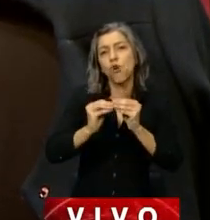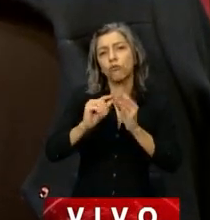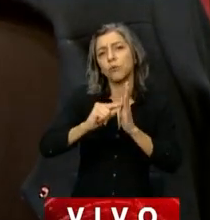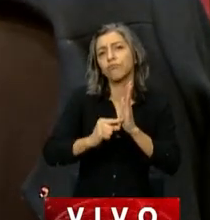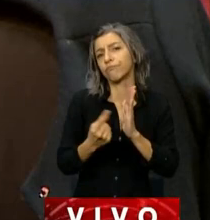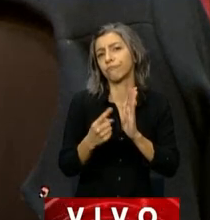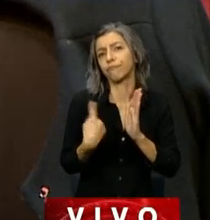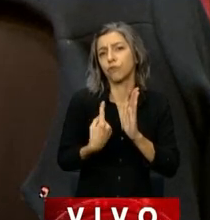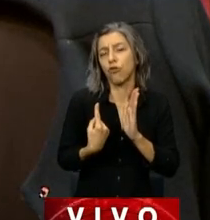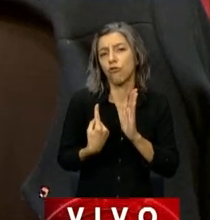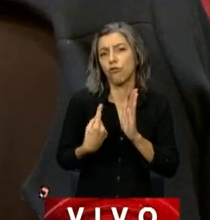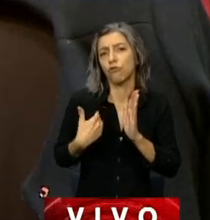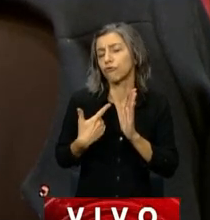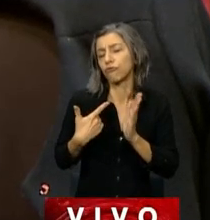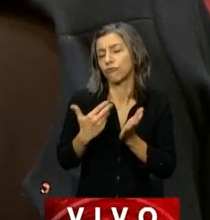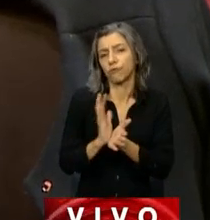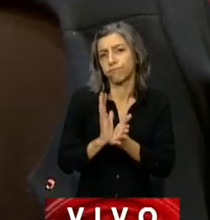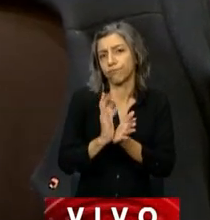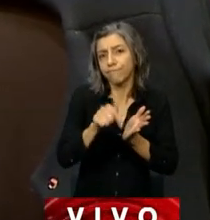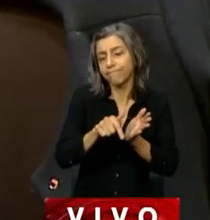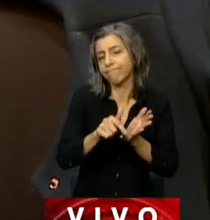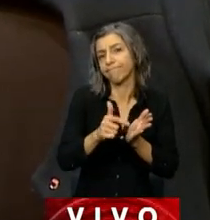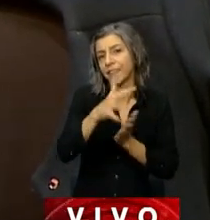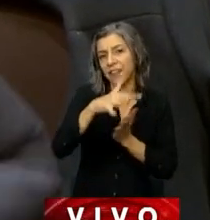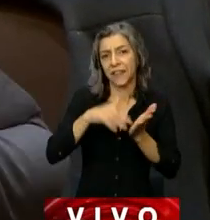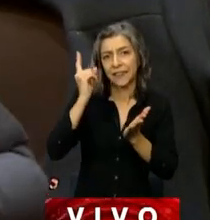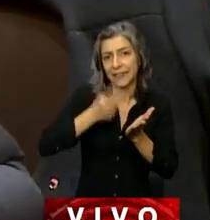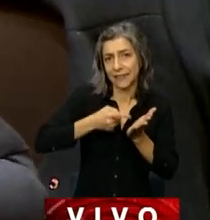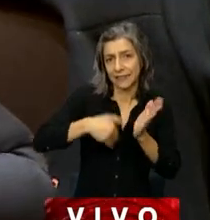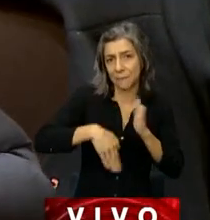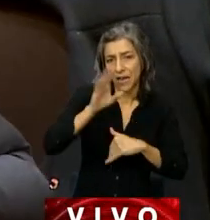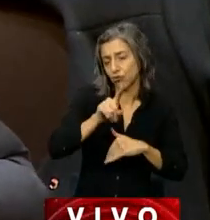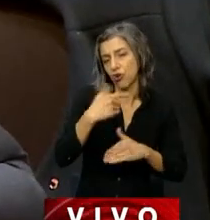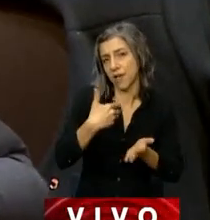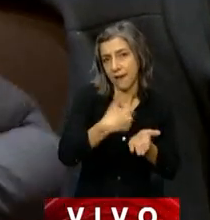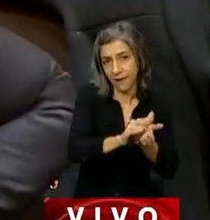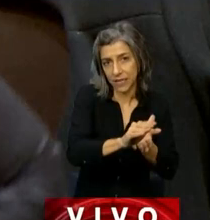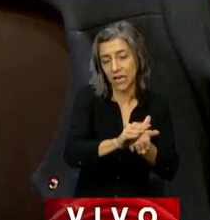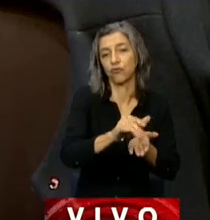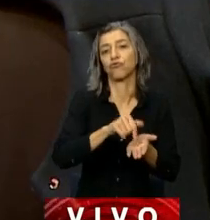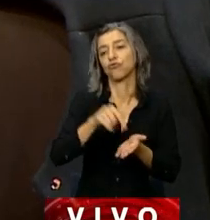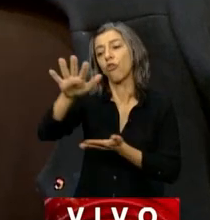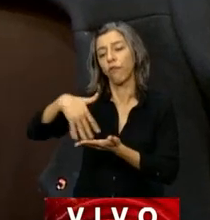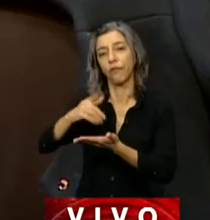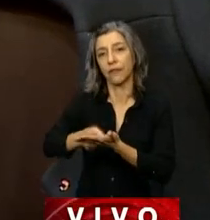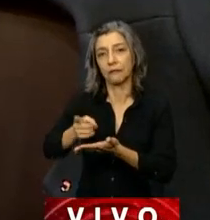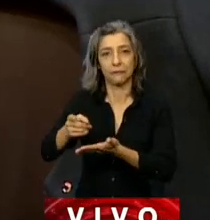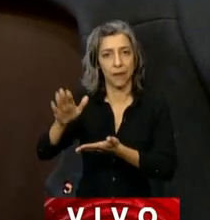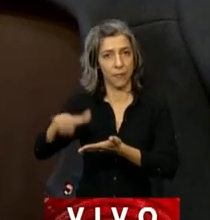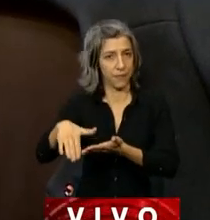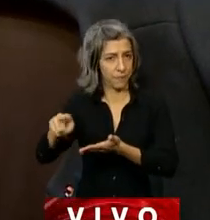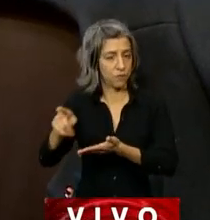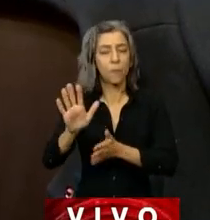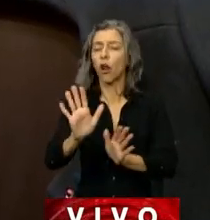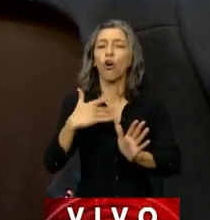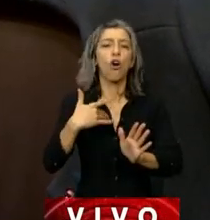dictaminamos con el rechazo del dictamen de mayoría sobre el dictamen de minoría no me voy a despedir